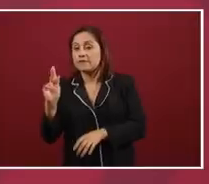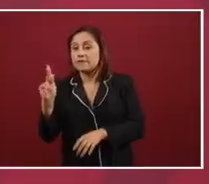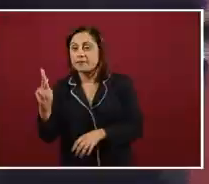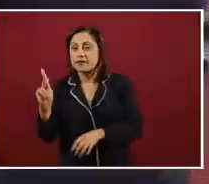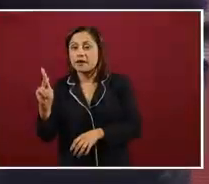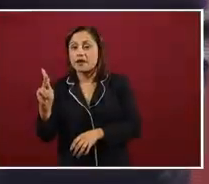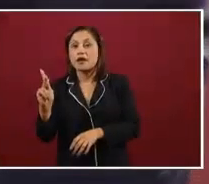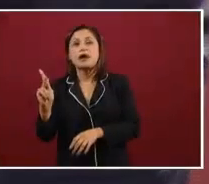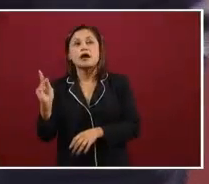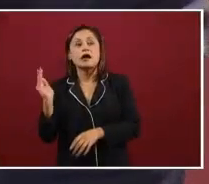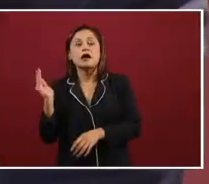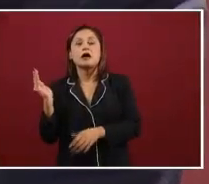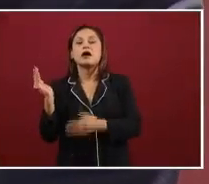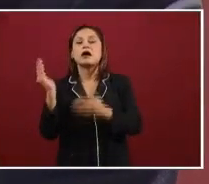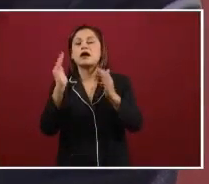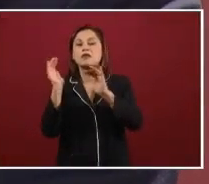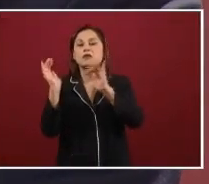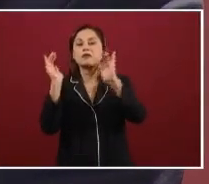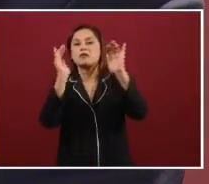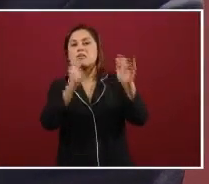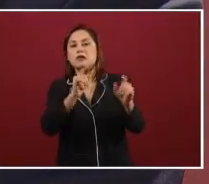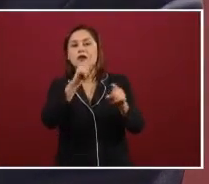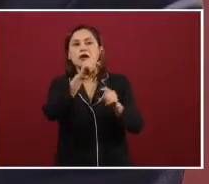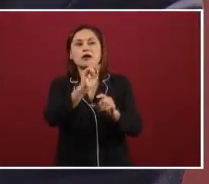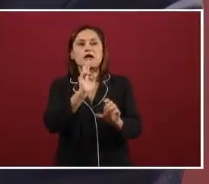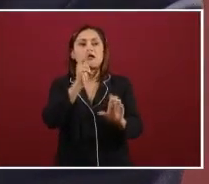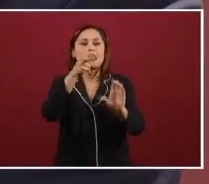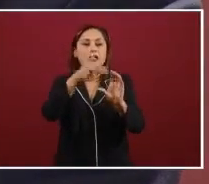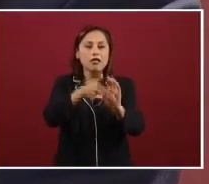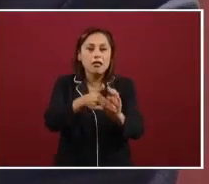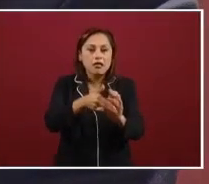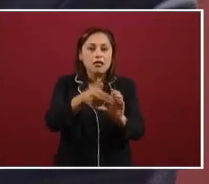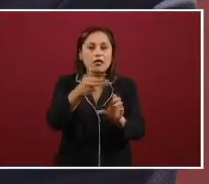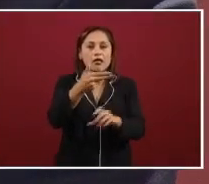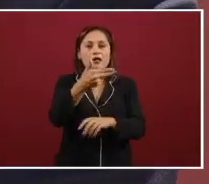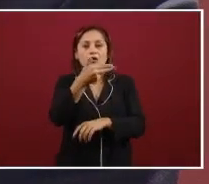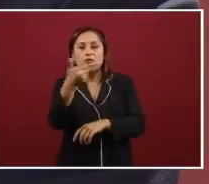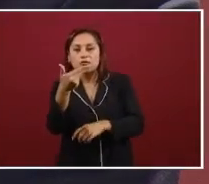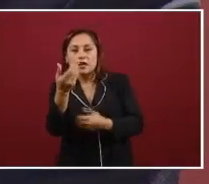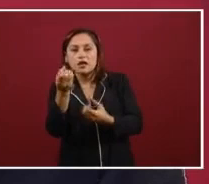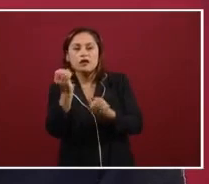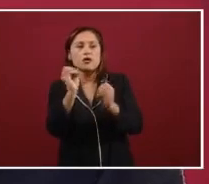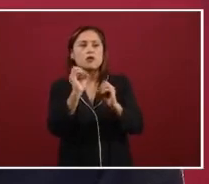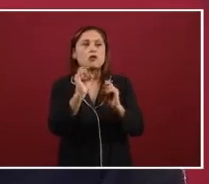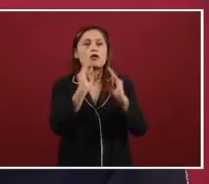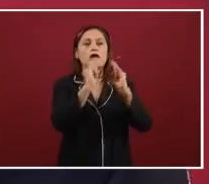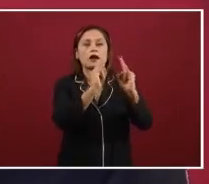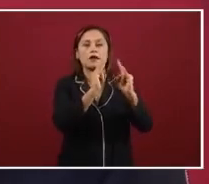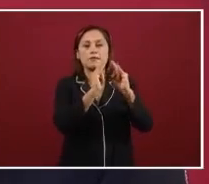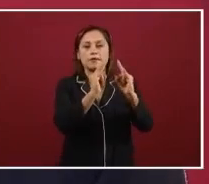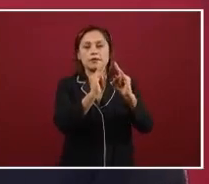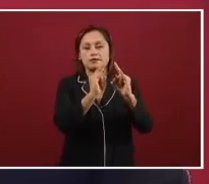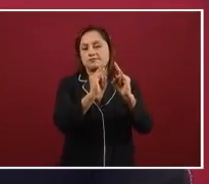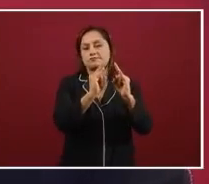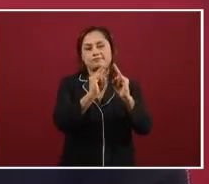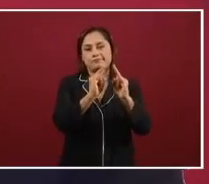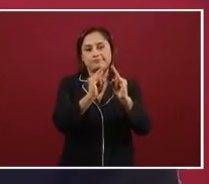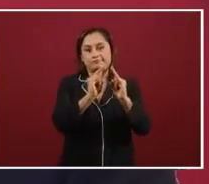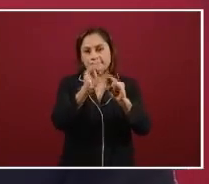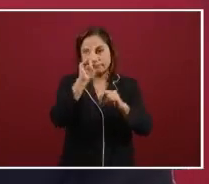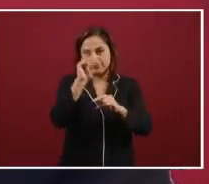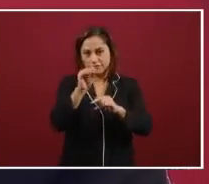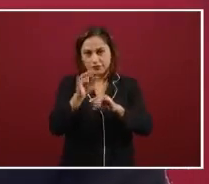los hospedaban en hoteles, en campamentos. La Guardia Nacional va a tener